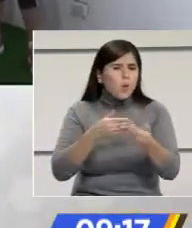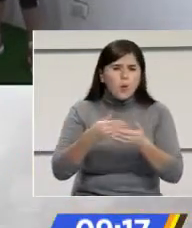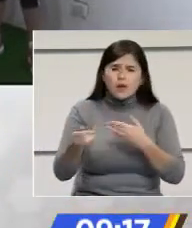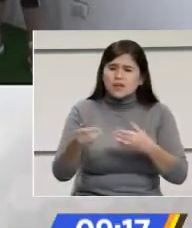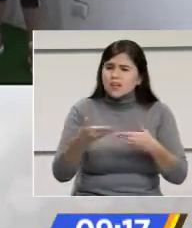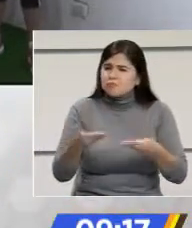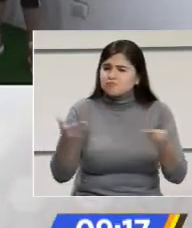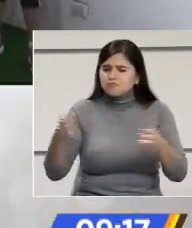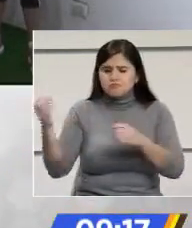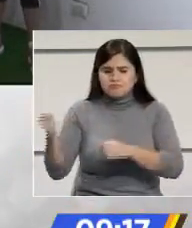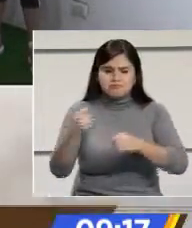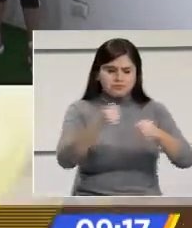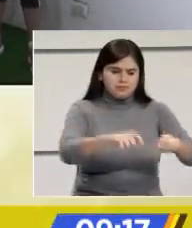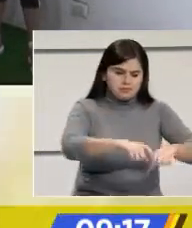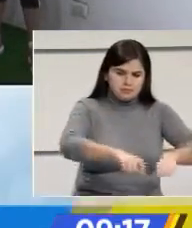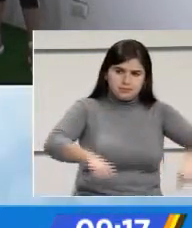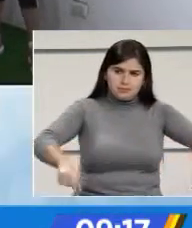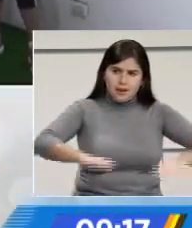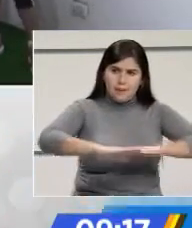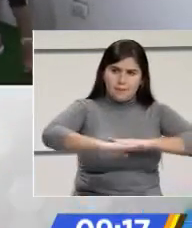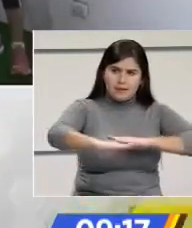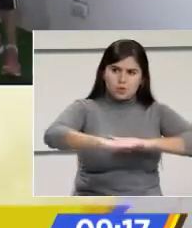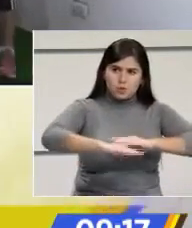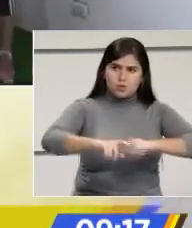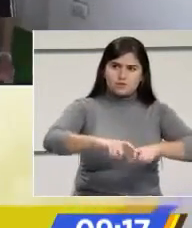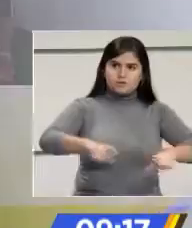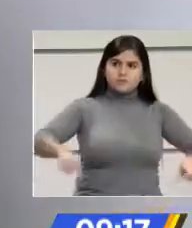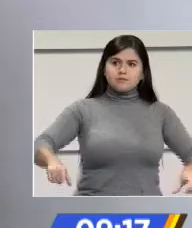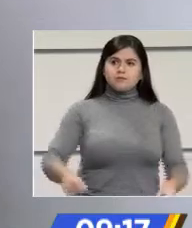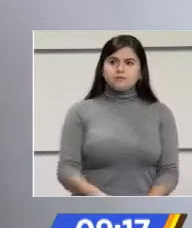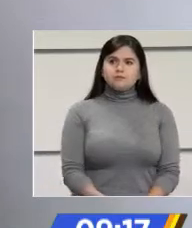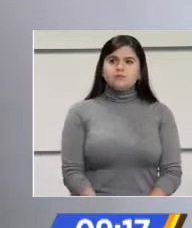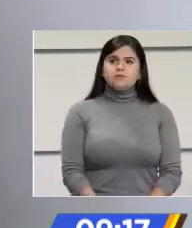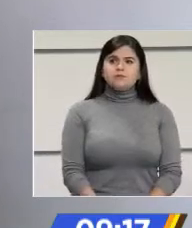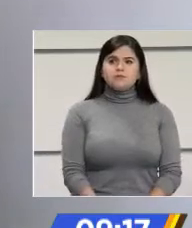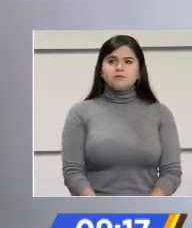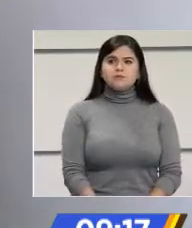exacto. Hasta una camisa pueden poner en el suelo. Vamos, la idea es que en esta cuarentena estén con movimiento y acción. Muy bien,